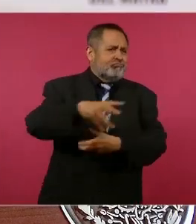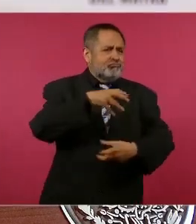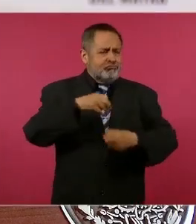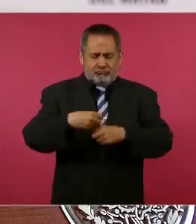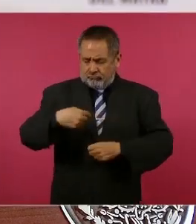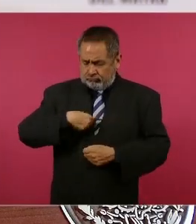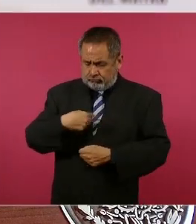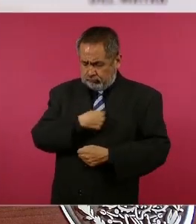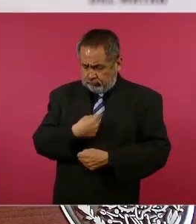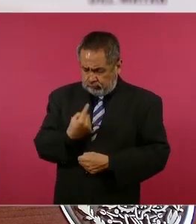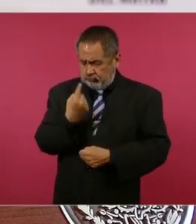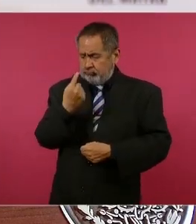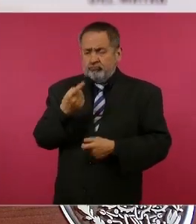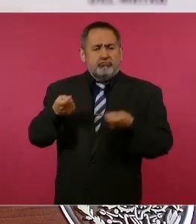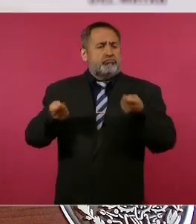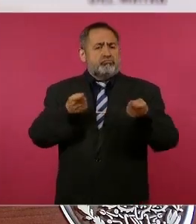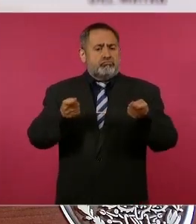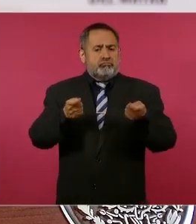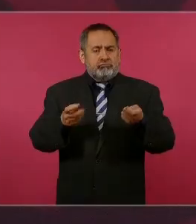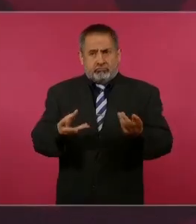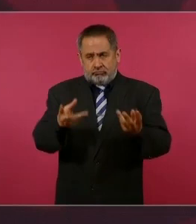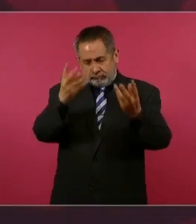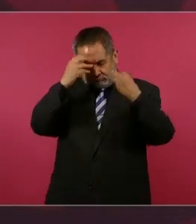corrompe absolutamente.